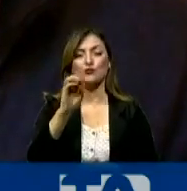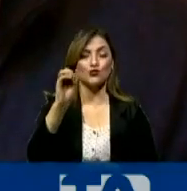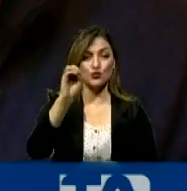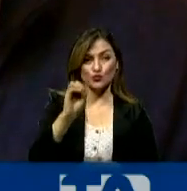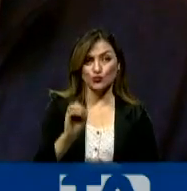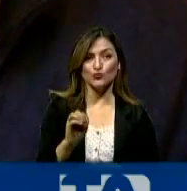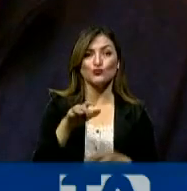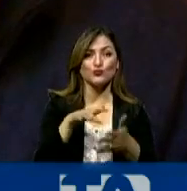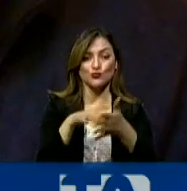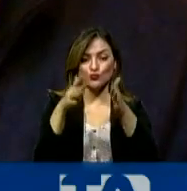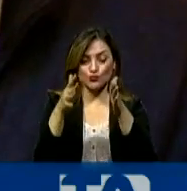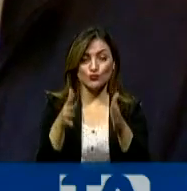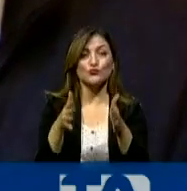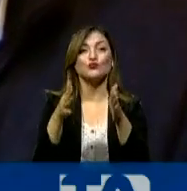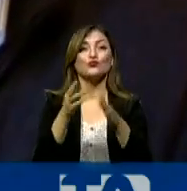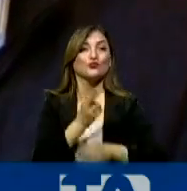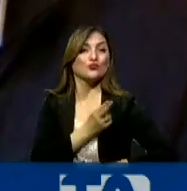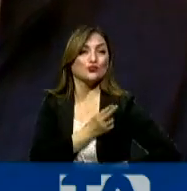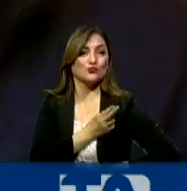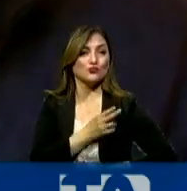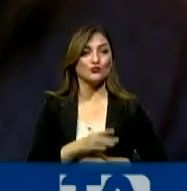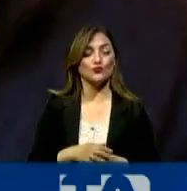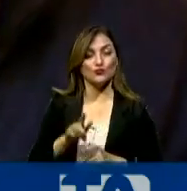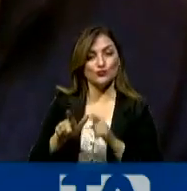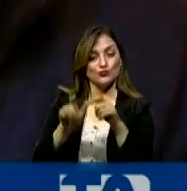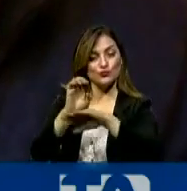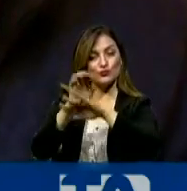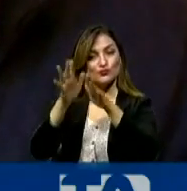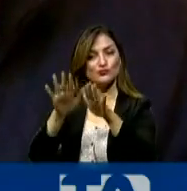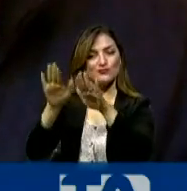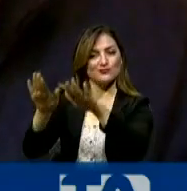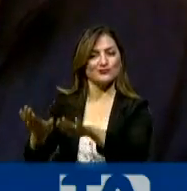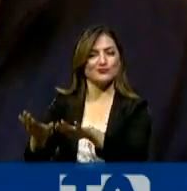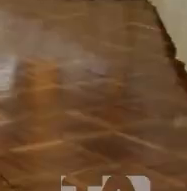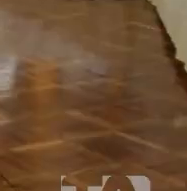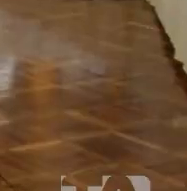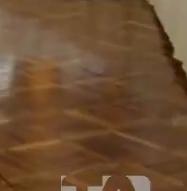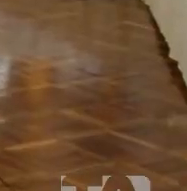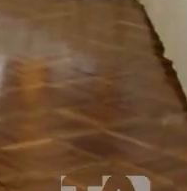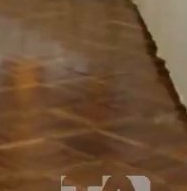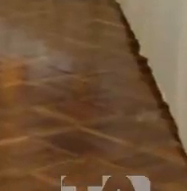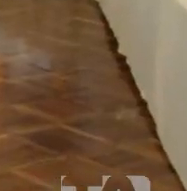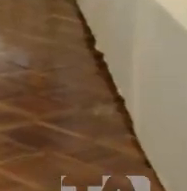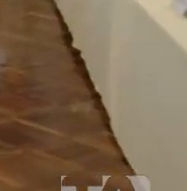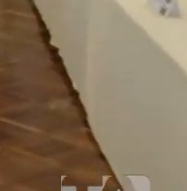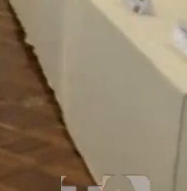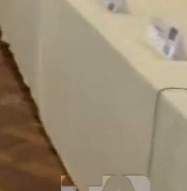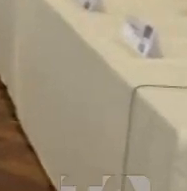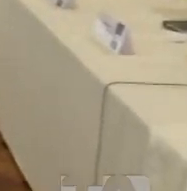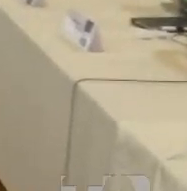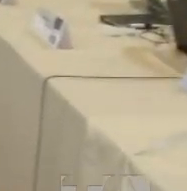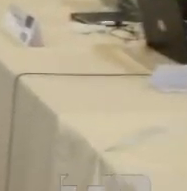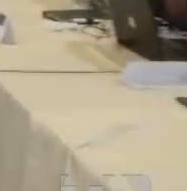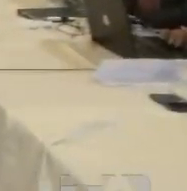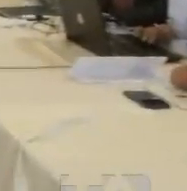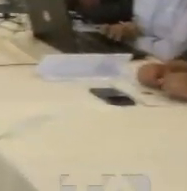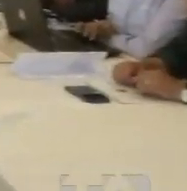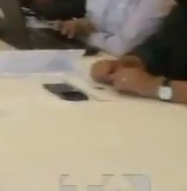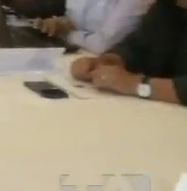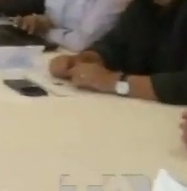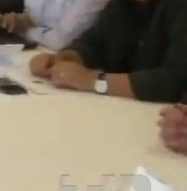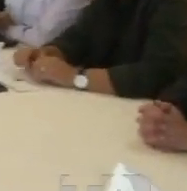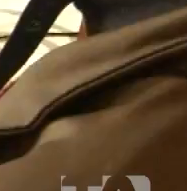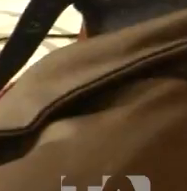estudiantes los compatriotas que se encuentran o se encontraban han salido y a muchos ucrania hasta el momento según los registros de cancillería